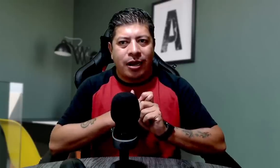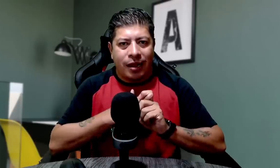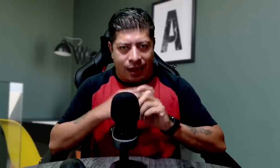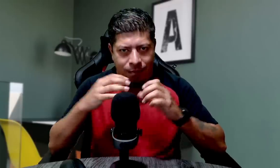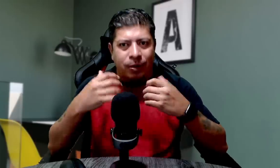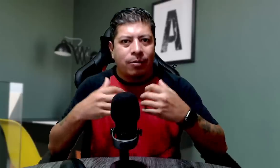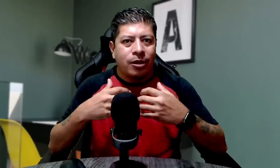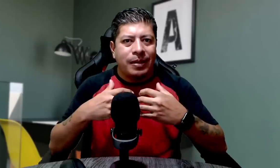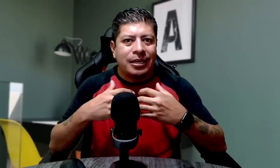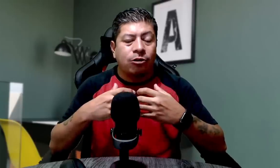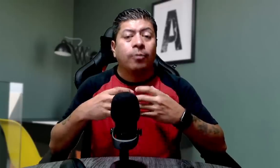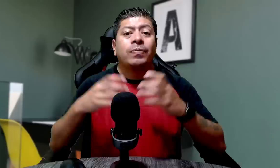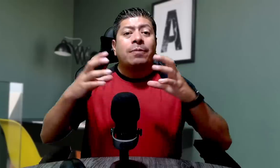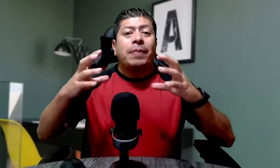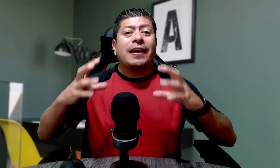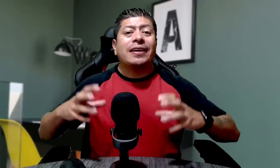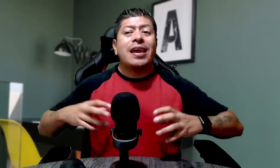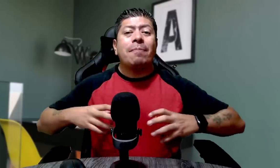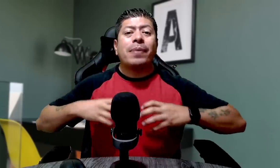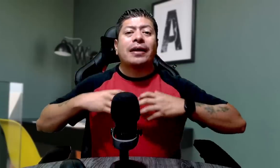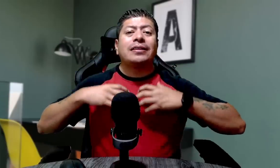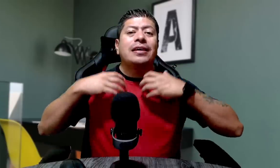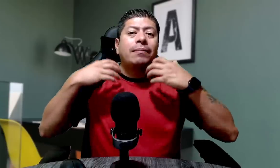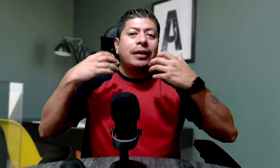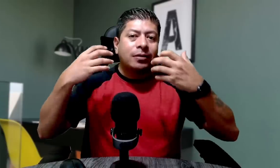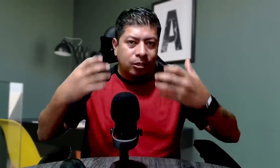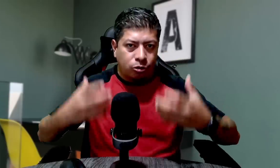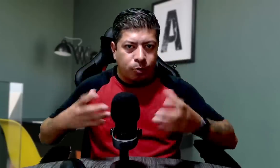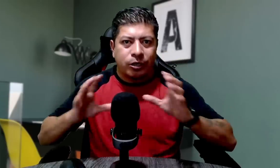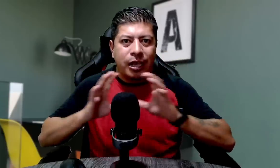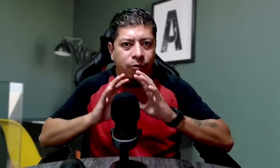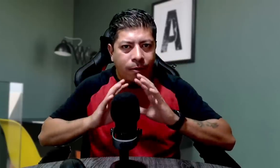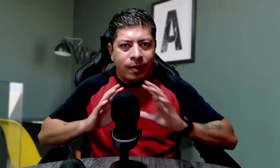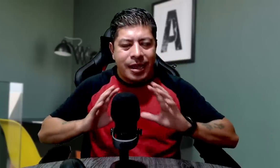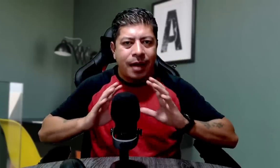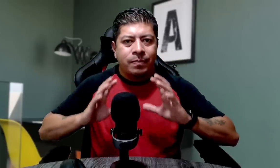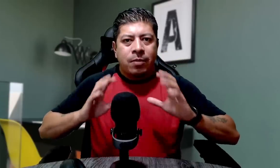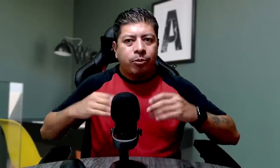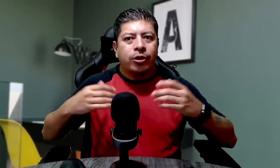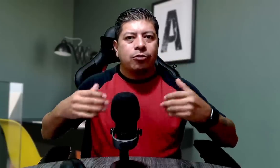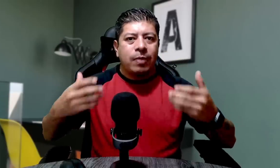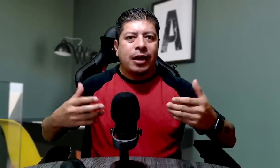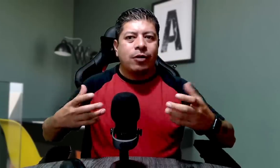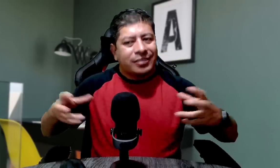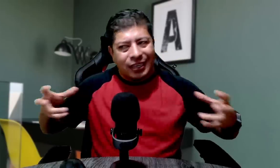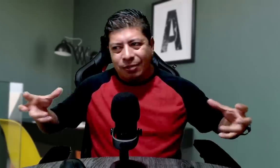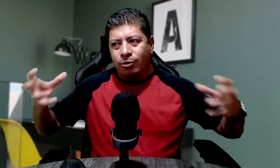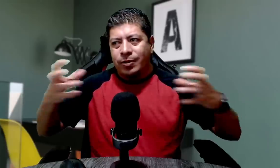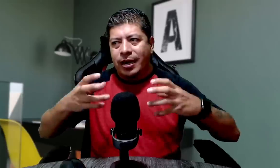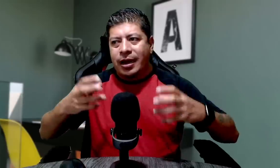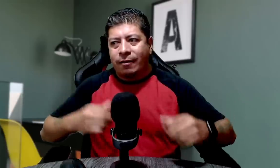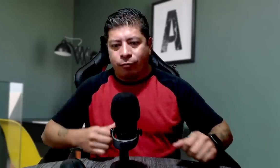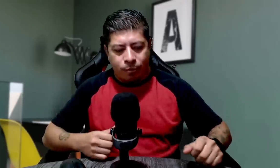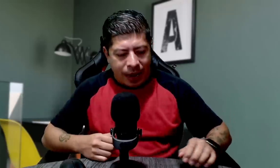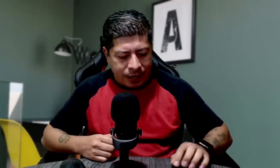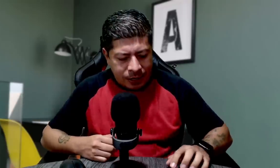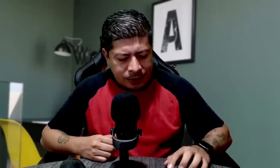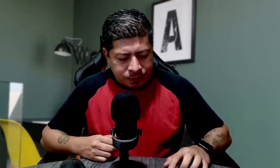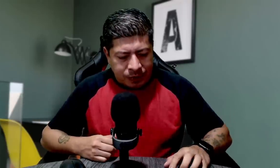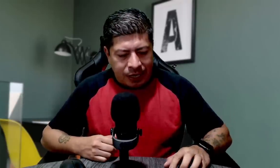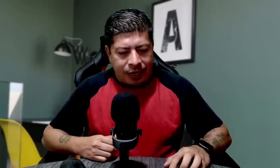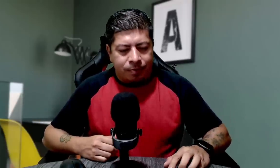electoral al pueblo de México perderían Prácticamente todo porque ya no habría poder humano hasta que volvieran a